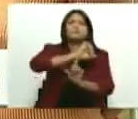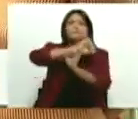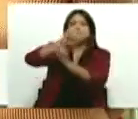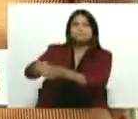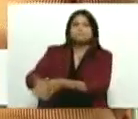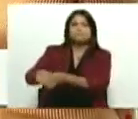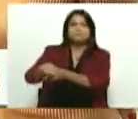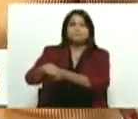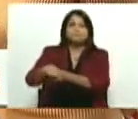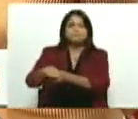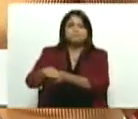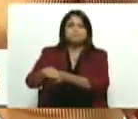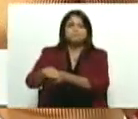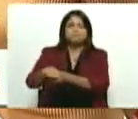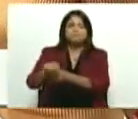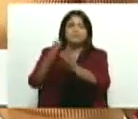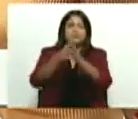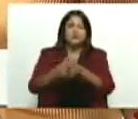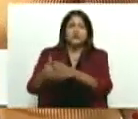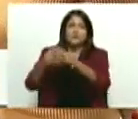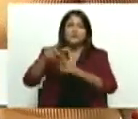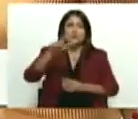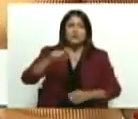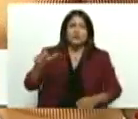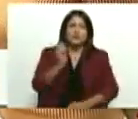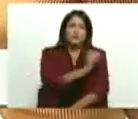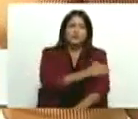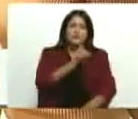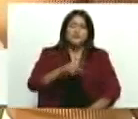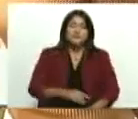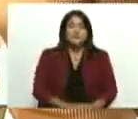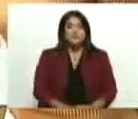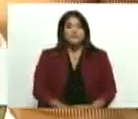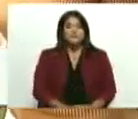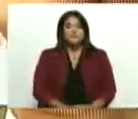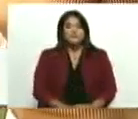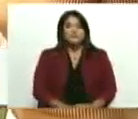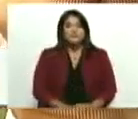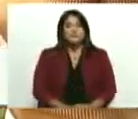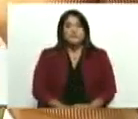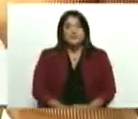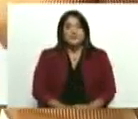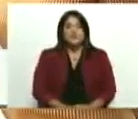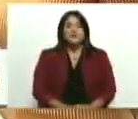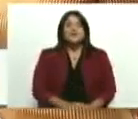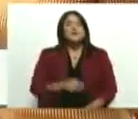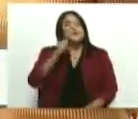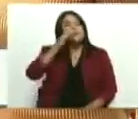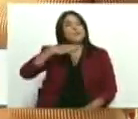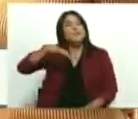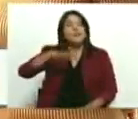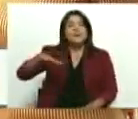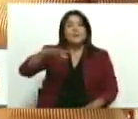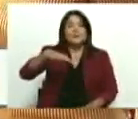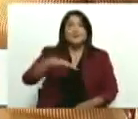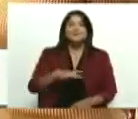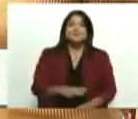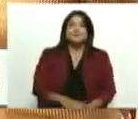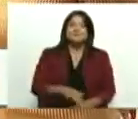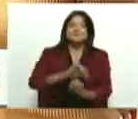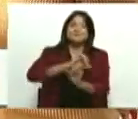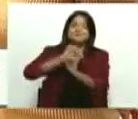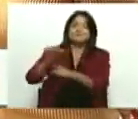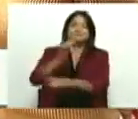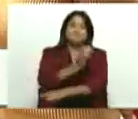los lacayos del imperialismo norteamericano. Yo estoy seguro y me gusta mucho pensar que entre ese pueblo que sonriente derrotó a los lacayos